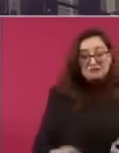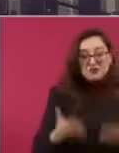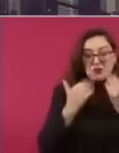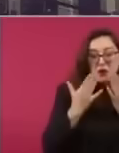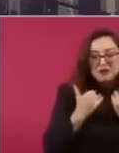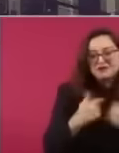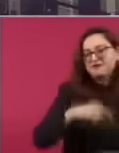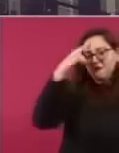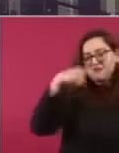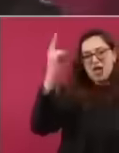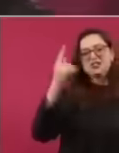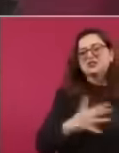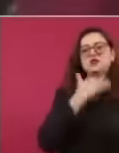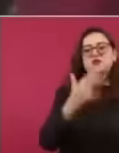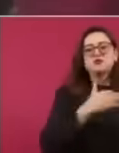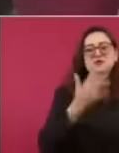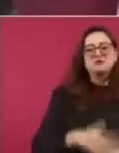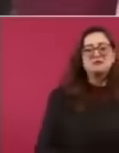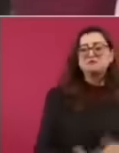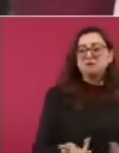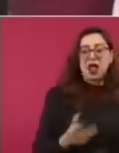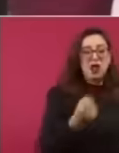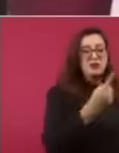hay quienes se suben a un ladrillo y se marean.